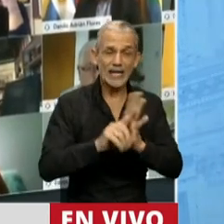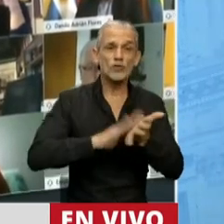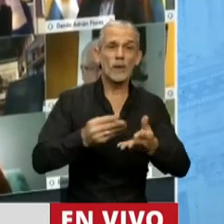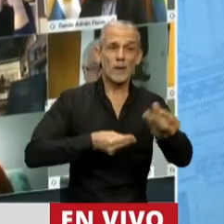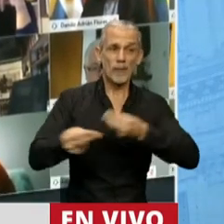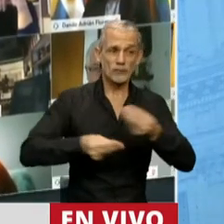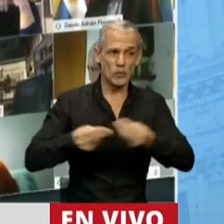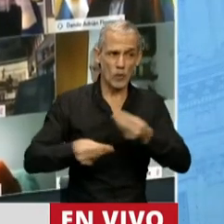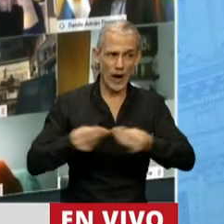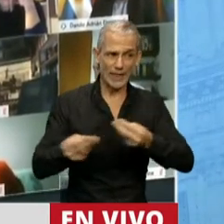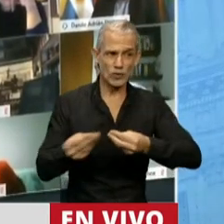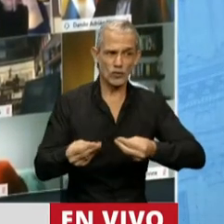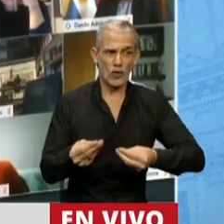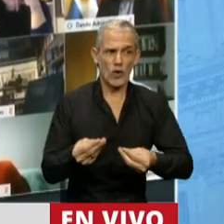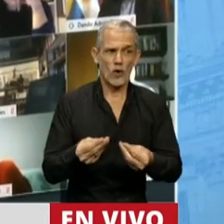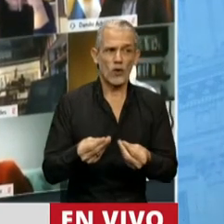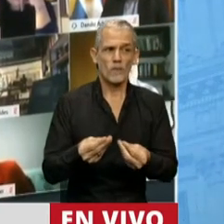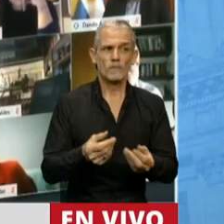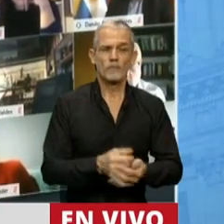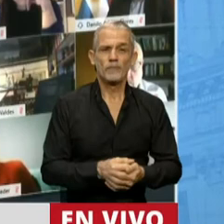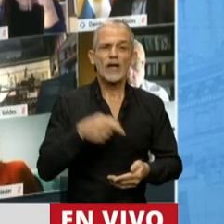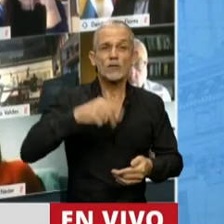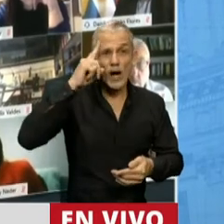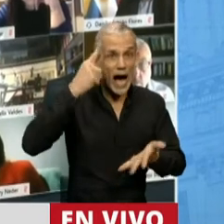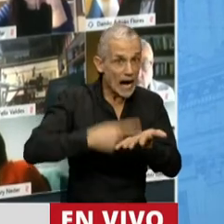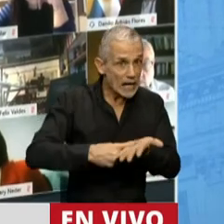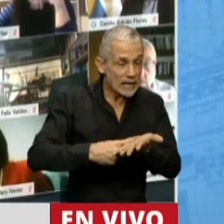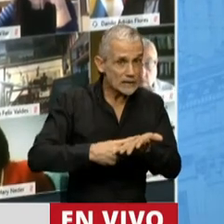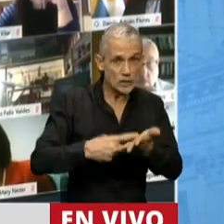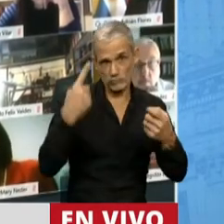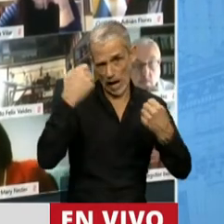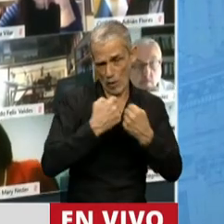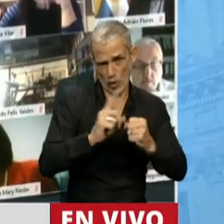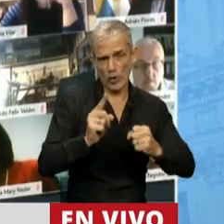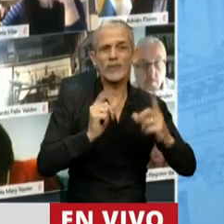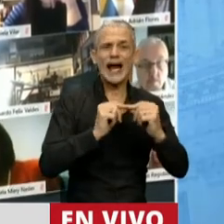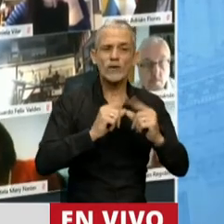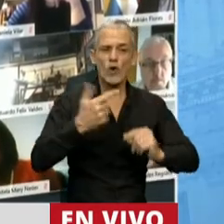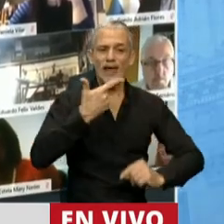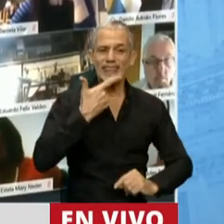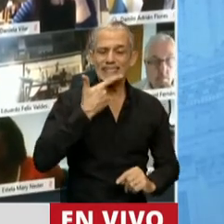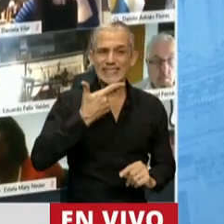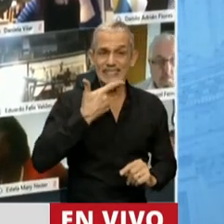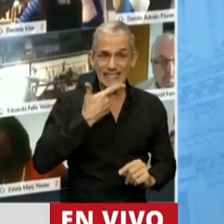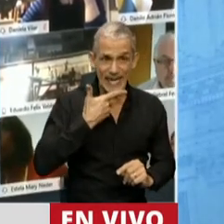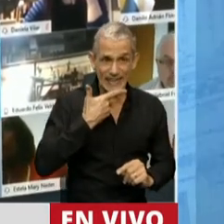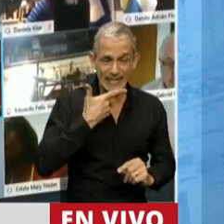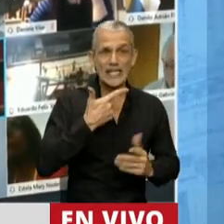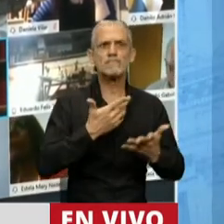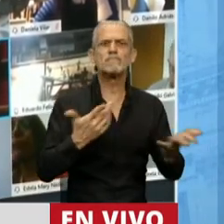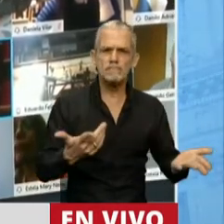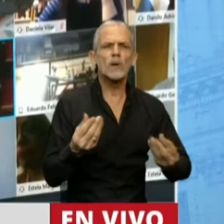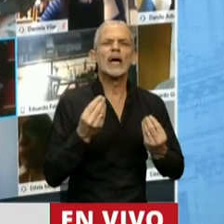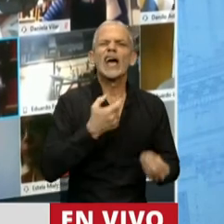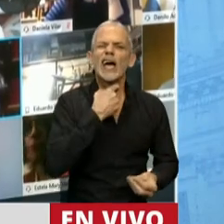entonces no no estamos de acuerdo con esta decisión y el 17 que tiene que ver con pretender